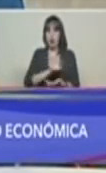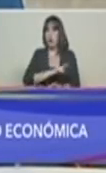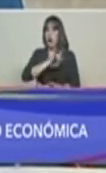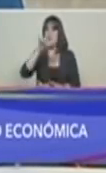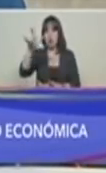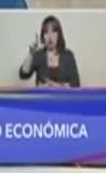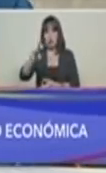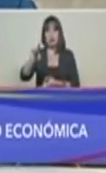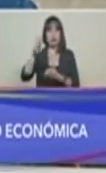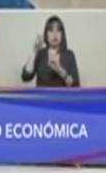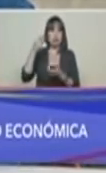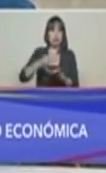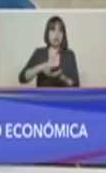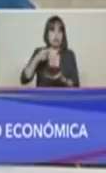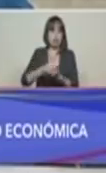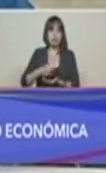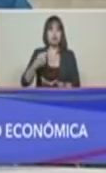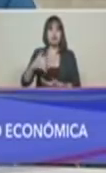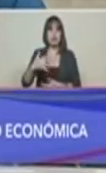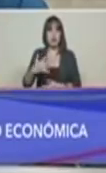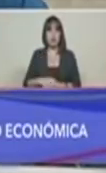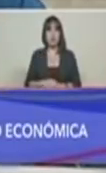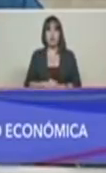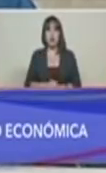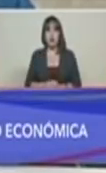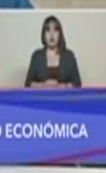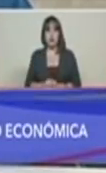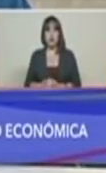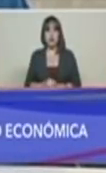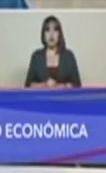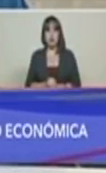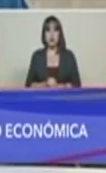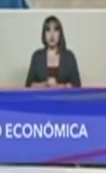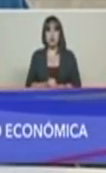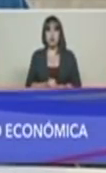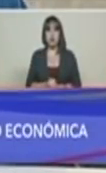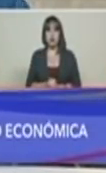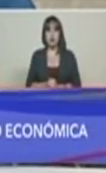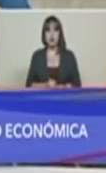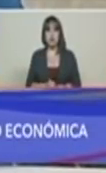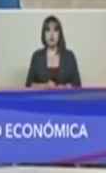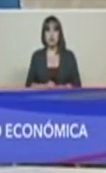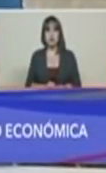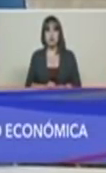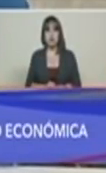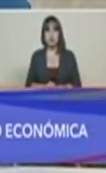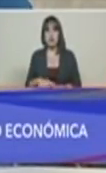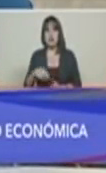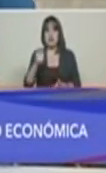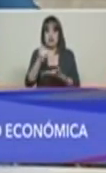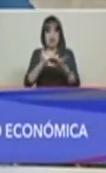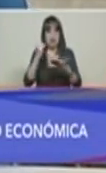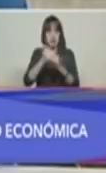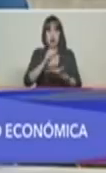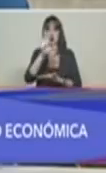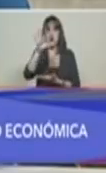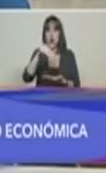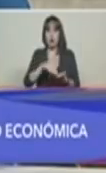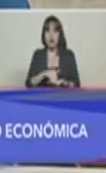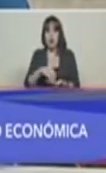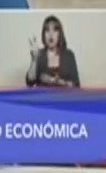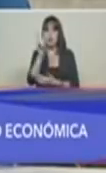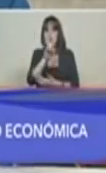plata, para alquilar una flota de aviones y traerme de Perú. Se inscribieron 5.000 venezolanos al día de